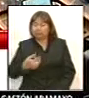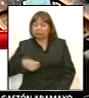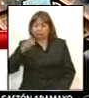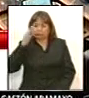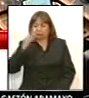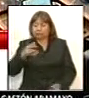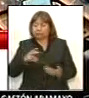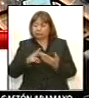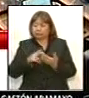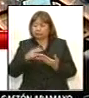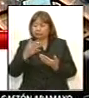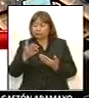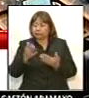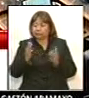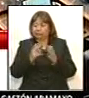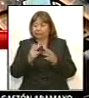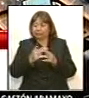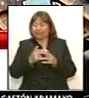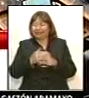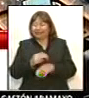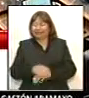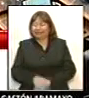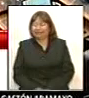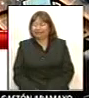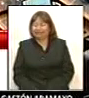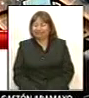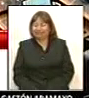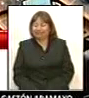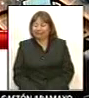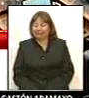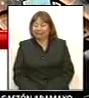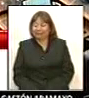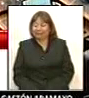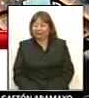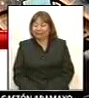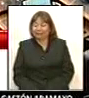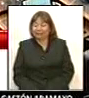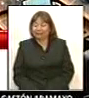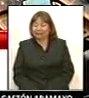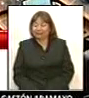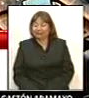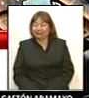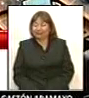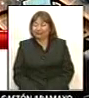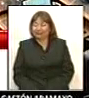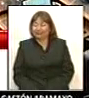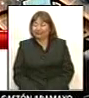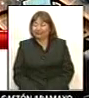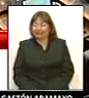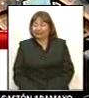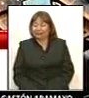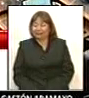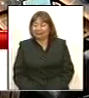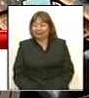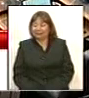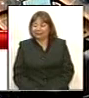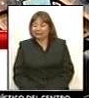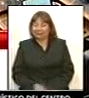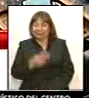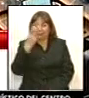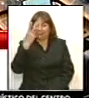pequeña intervención, Un minuto, congresista. La congresista. Sí, porque voy a intervenir al final también, presidente. Dos pequeños